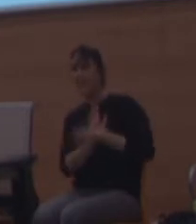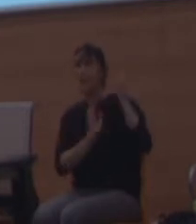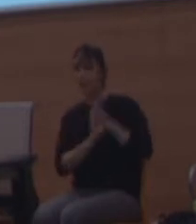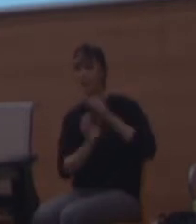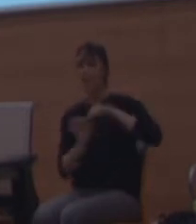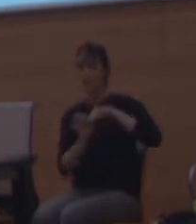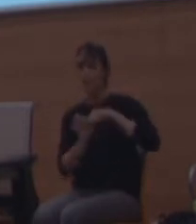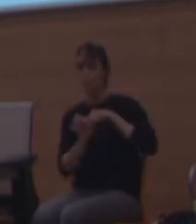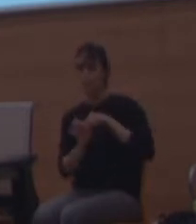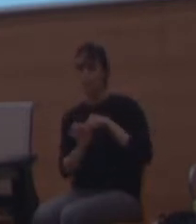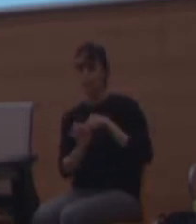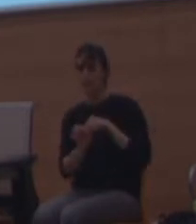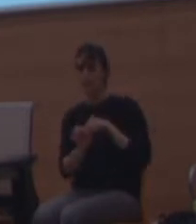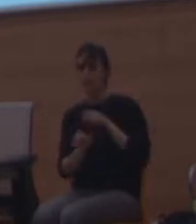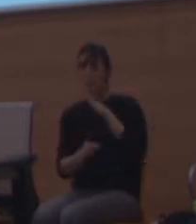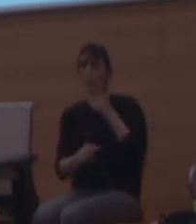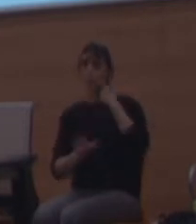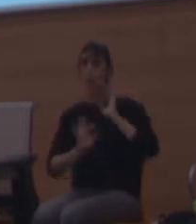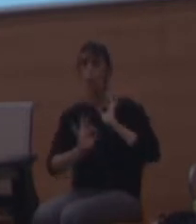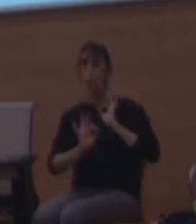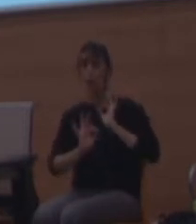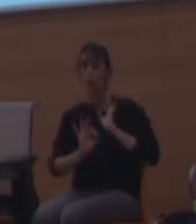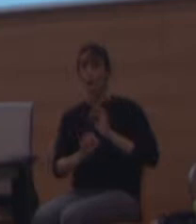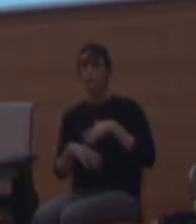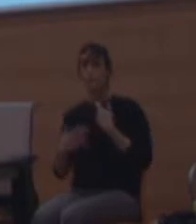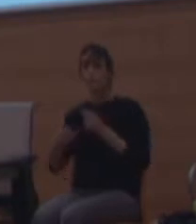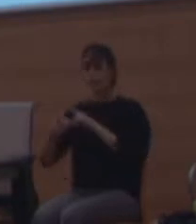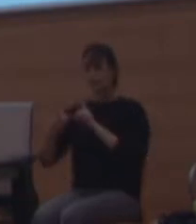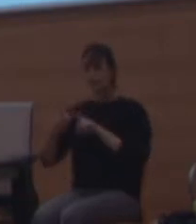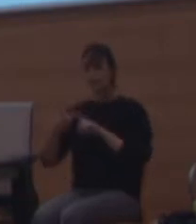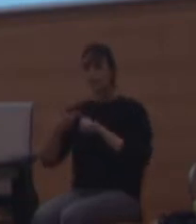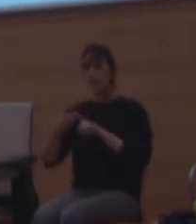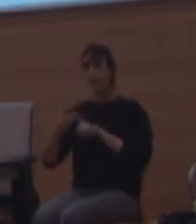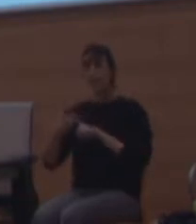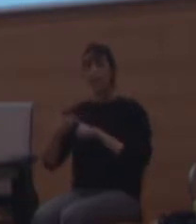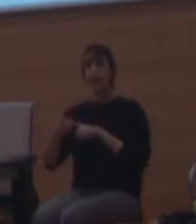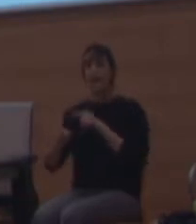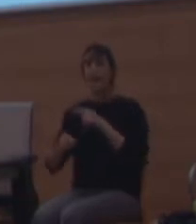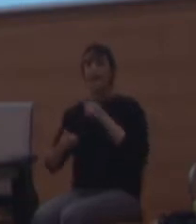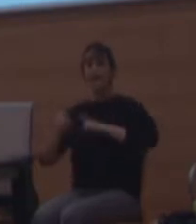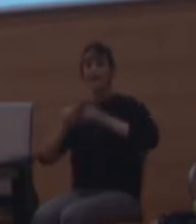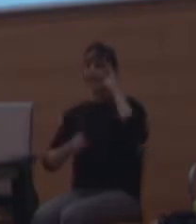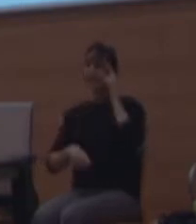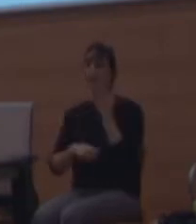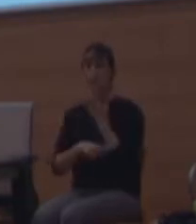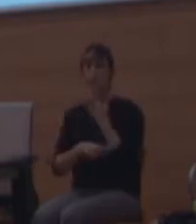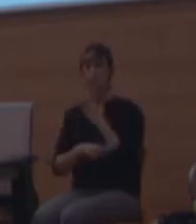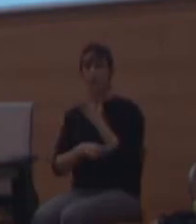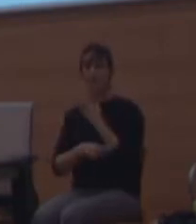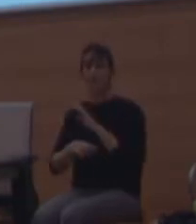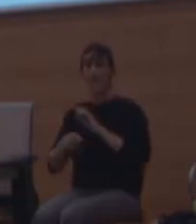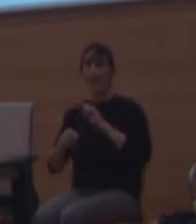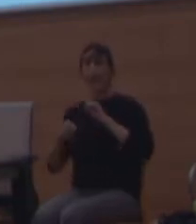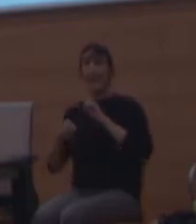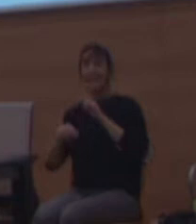La neuropatía autónoma va a ser de afectación precoz, es decir, va a ser la primera que se produce.